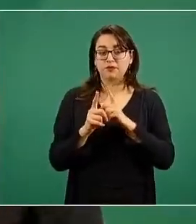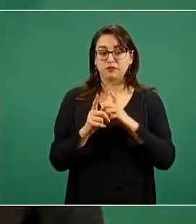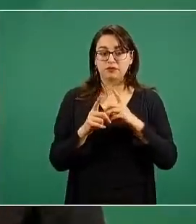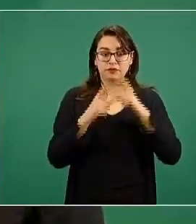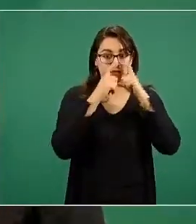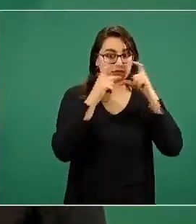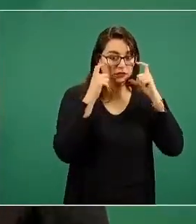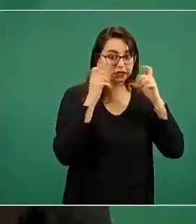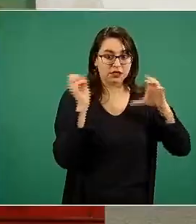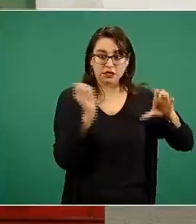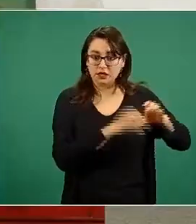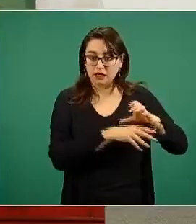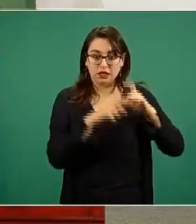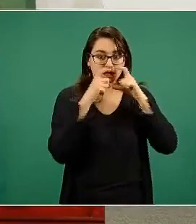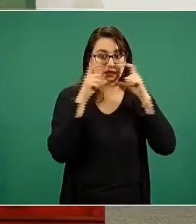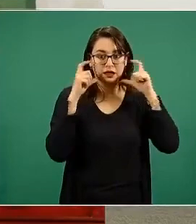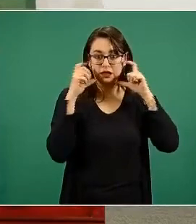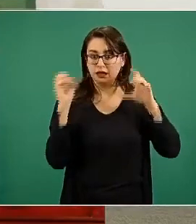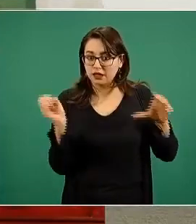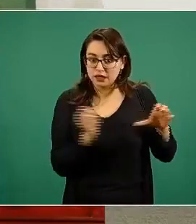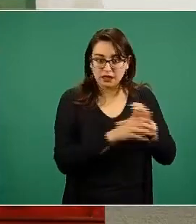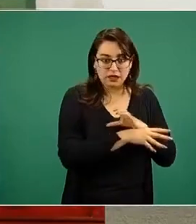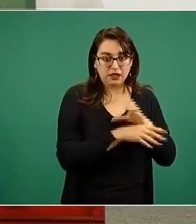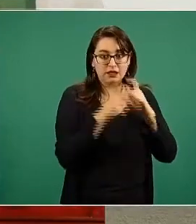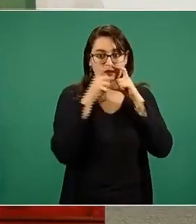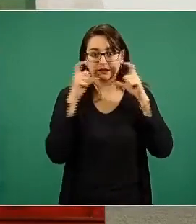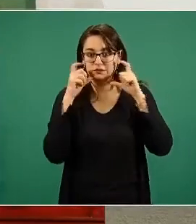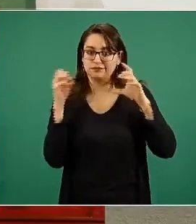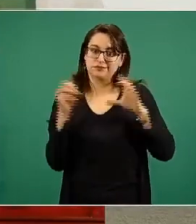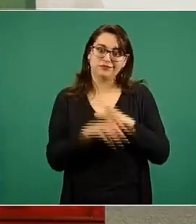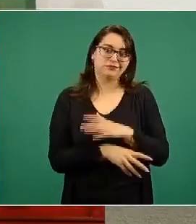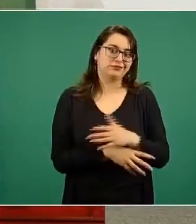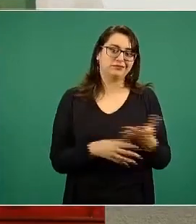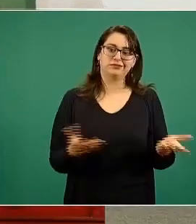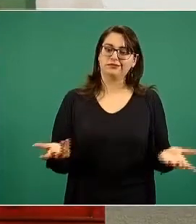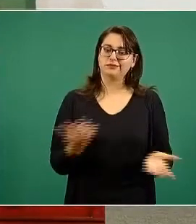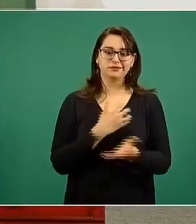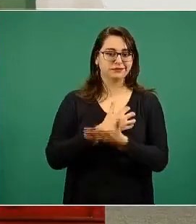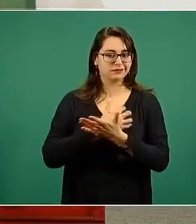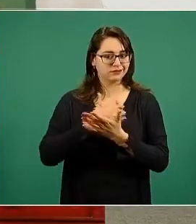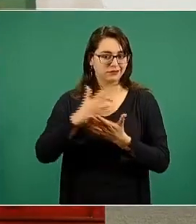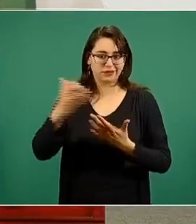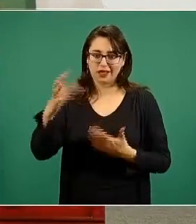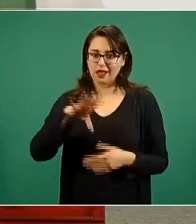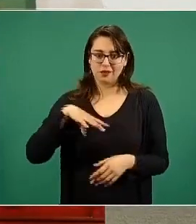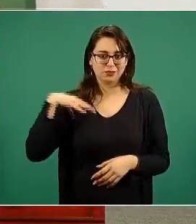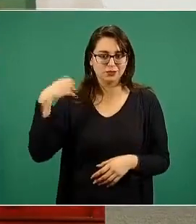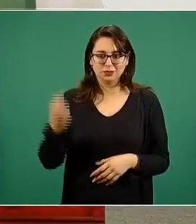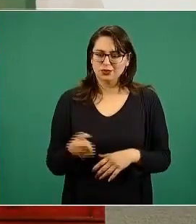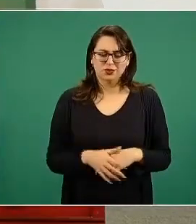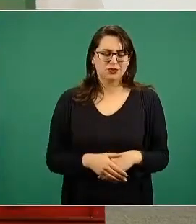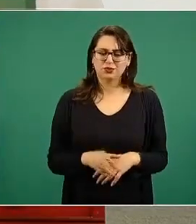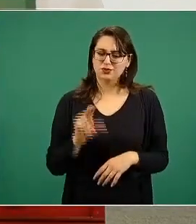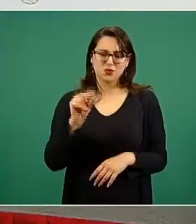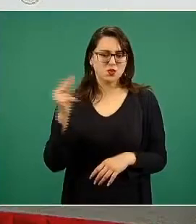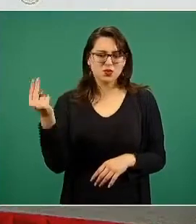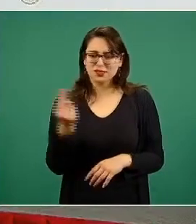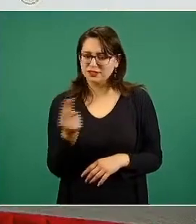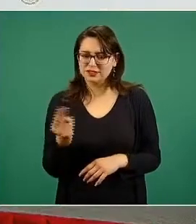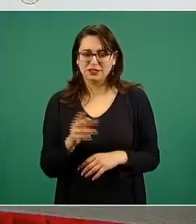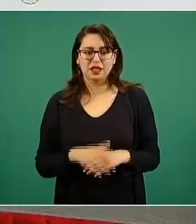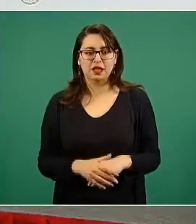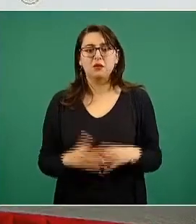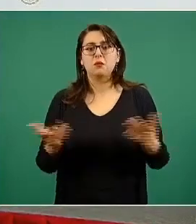equipo de protección personal, va a ser un uso excesivo. En este tipo de triaje se pueden utilizar, por